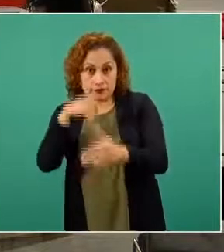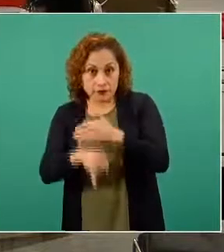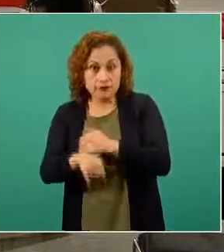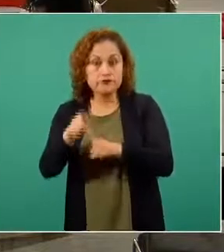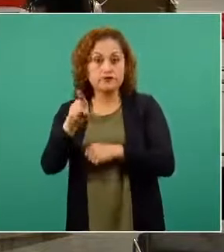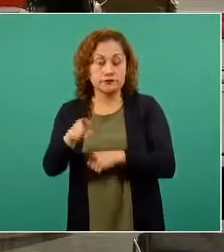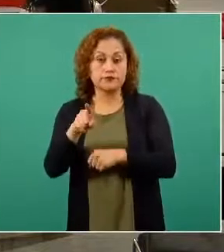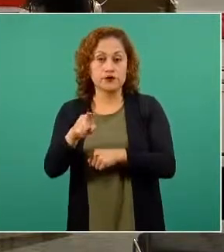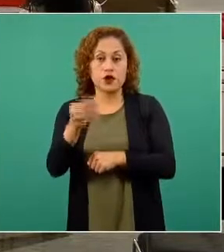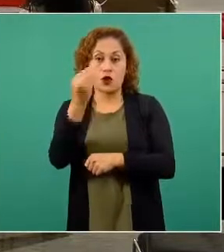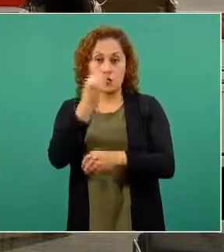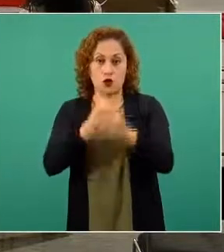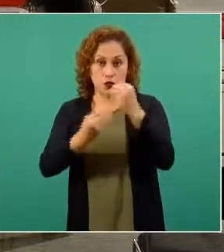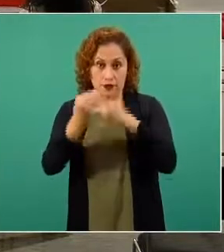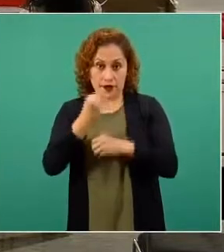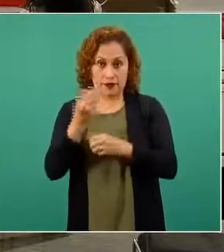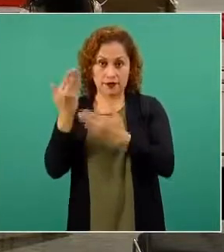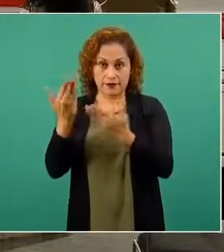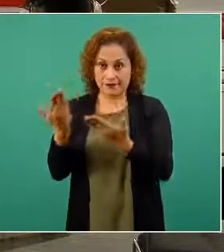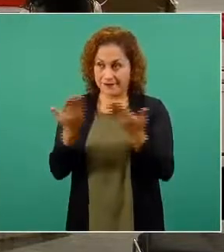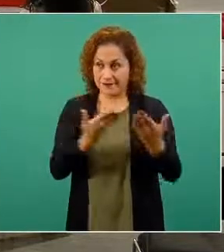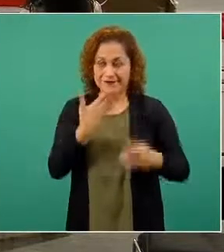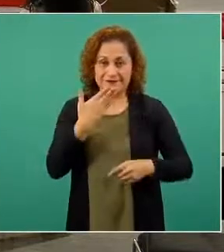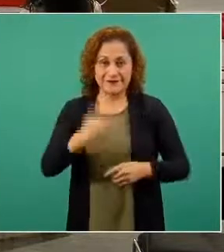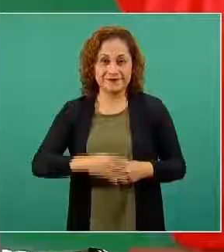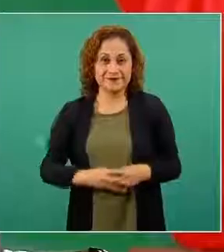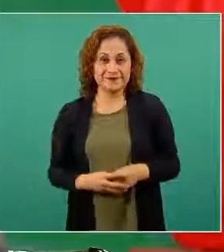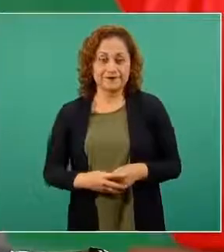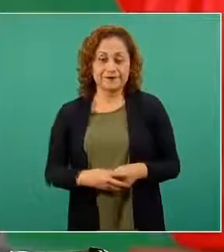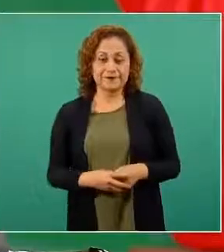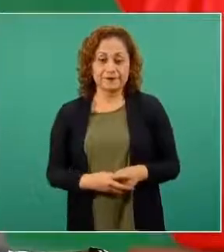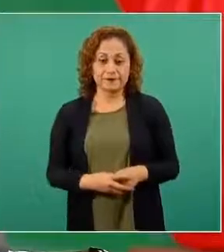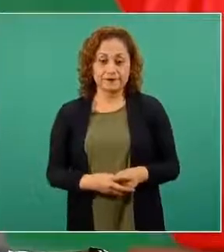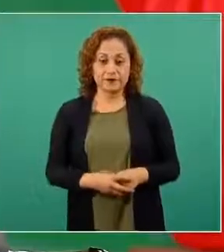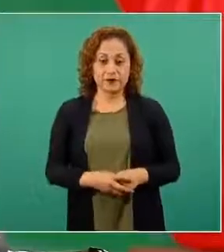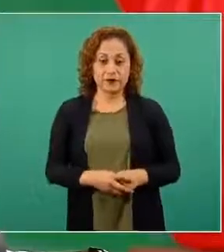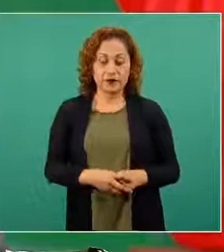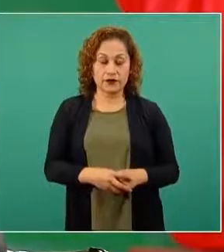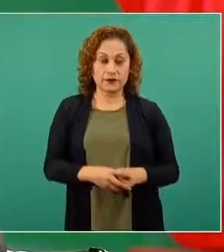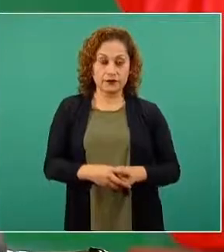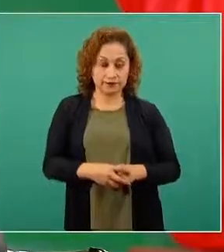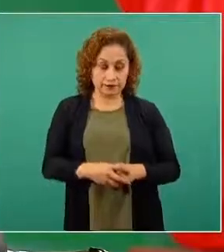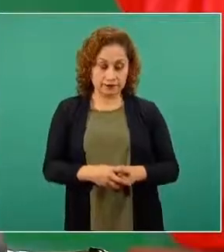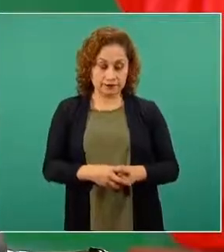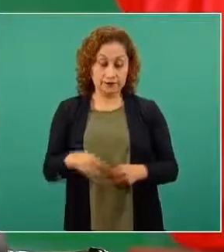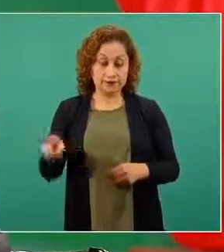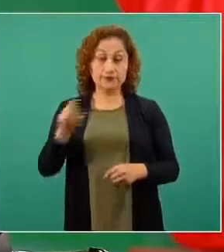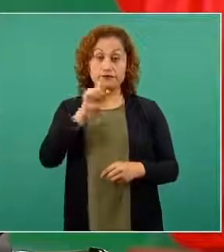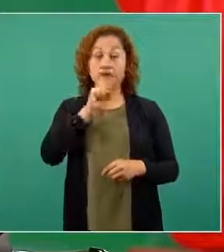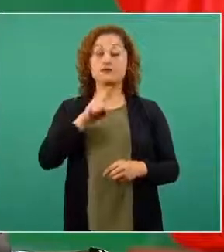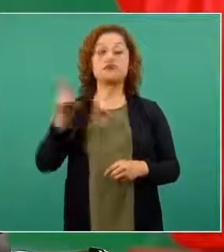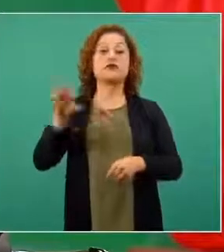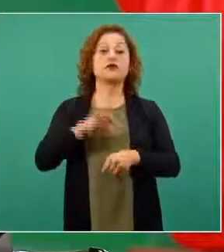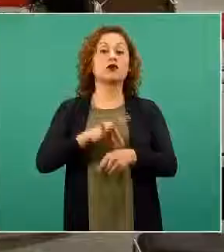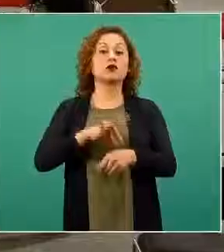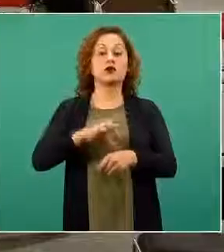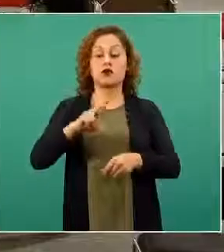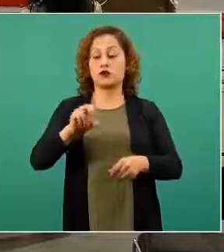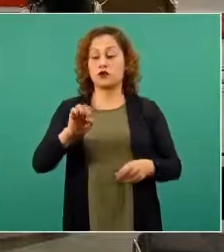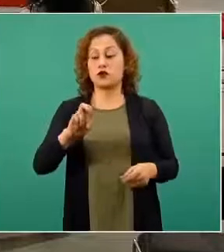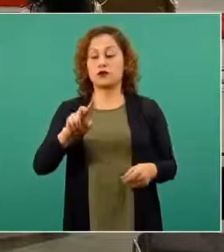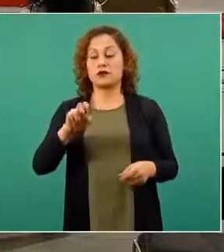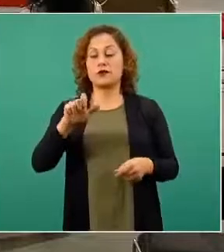Médicas y Nutrición. Bienvenido. Muchas gracias, buenas noches. Y también nos acompaña el doctor Rosbel Toledo Ortiz, quien